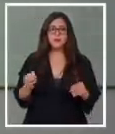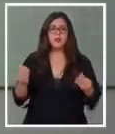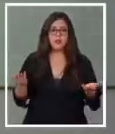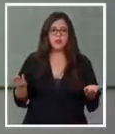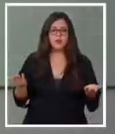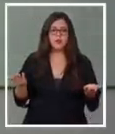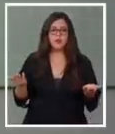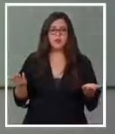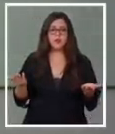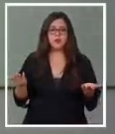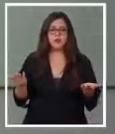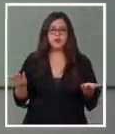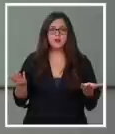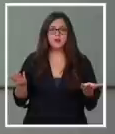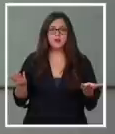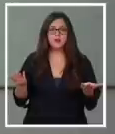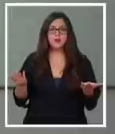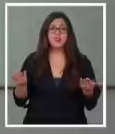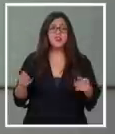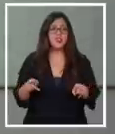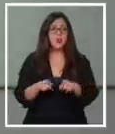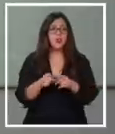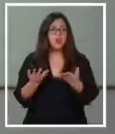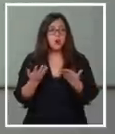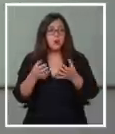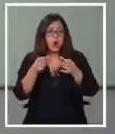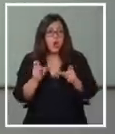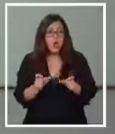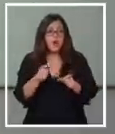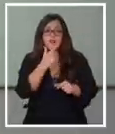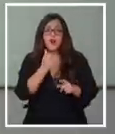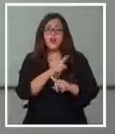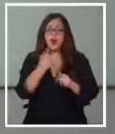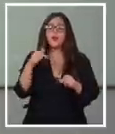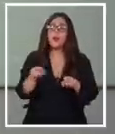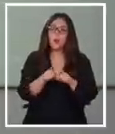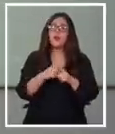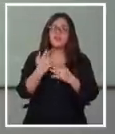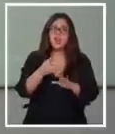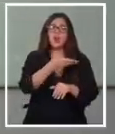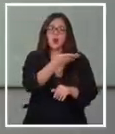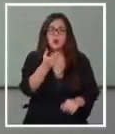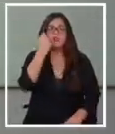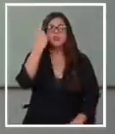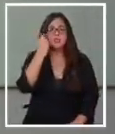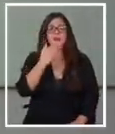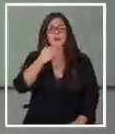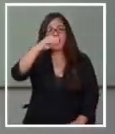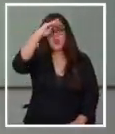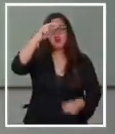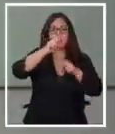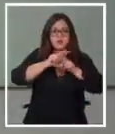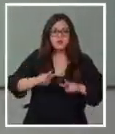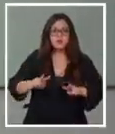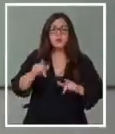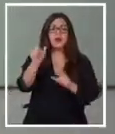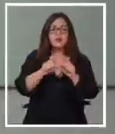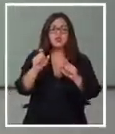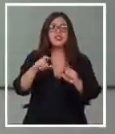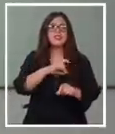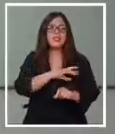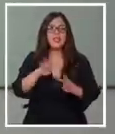el cómodo llevarlo no es algo fácil pero quiero que sepan le quiero dar la tranquilidad y confianza a los chilenos y chilenas que nos están escuchando